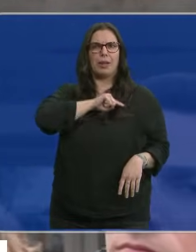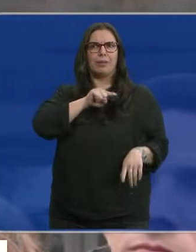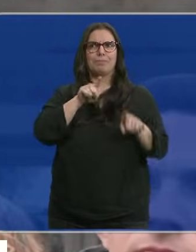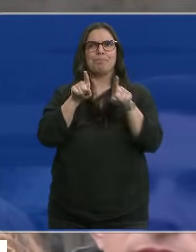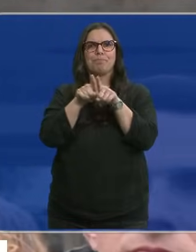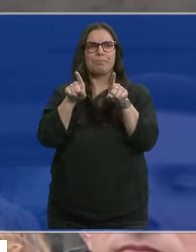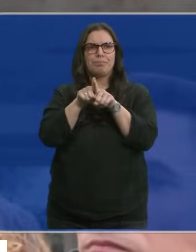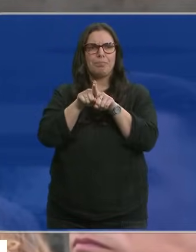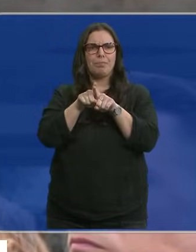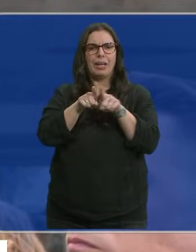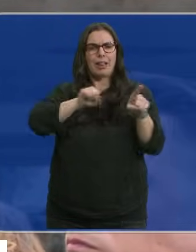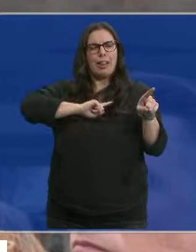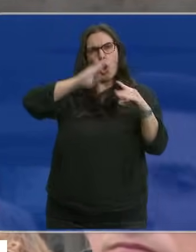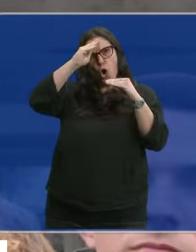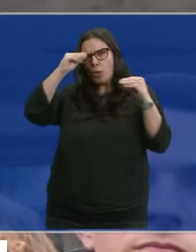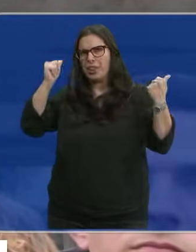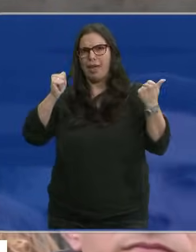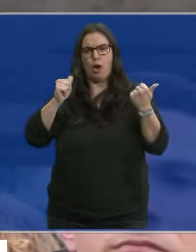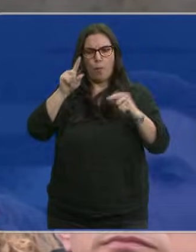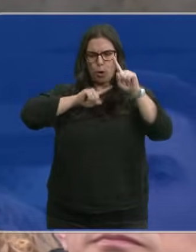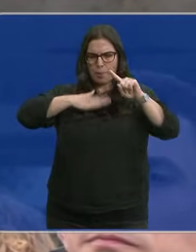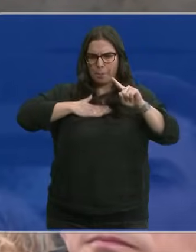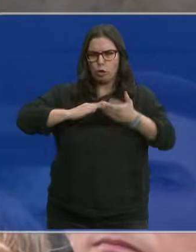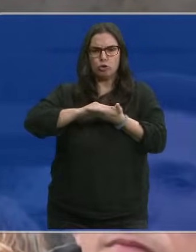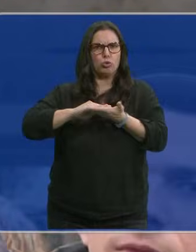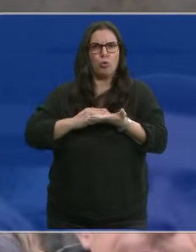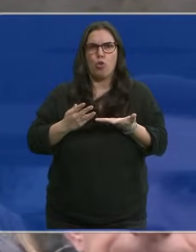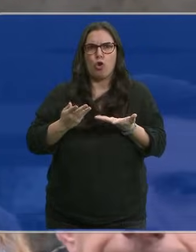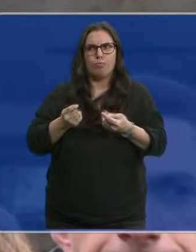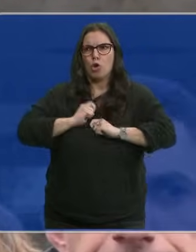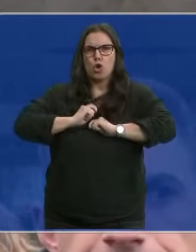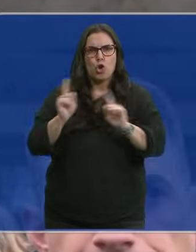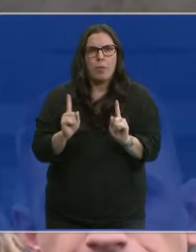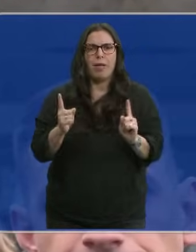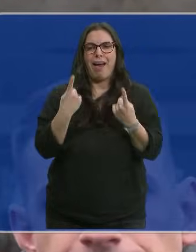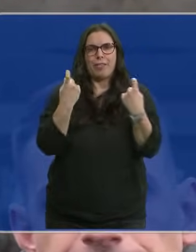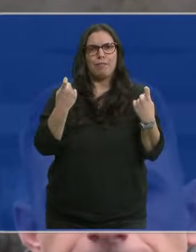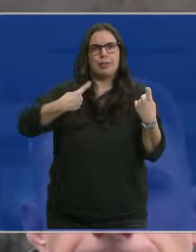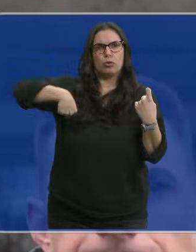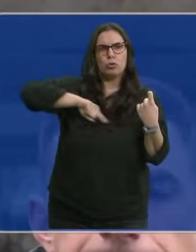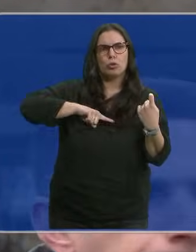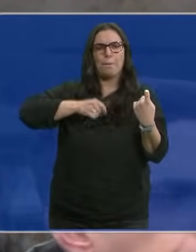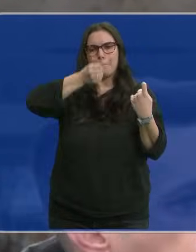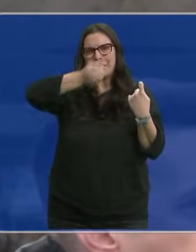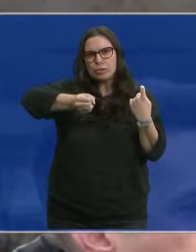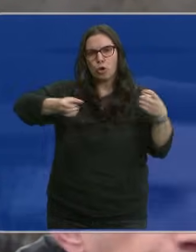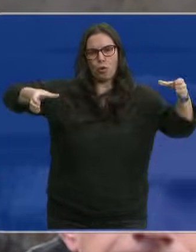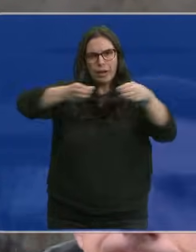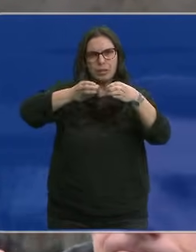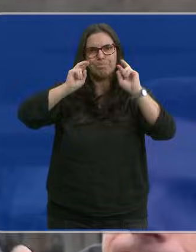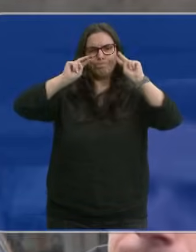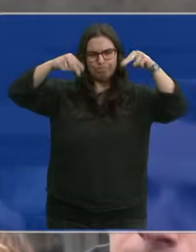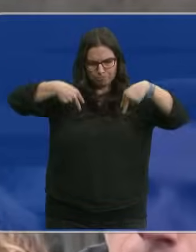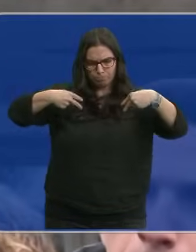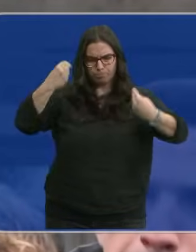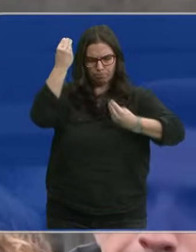forma olvidadas o que no se está dando solución a las problemáticas que ellos ponen encima de la mesa y necesitamos de alguna forma que el Partido Socialista